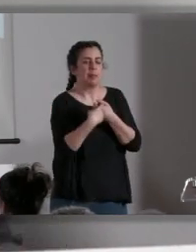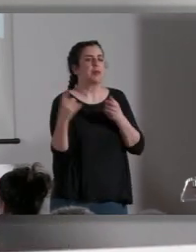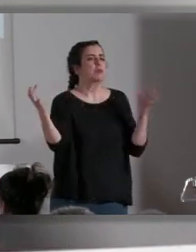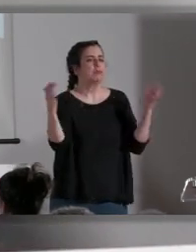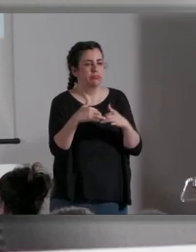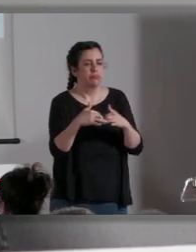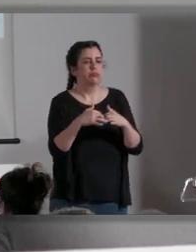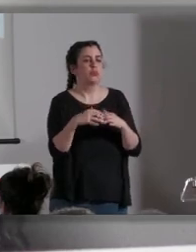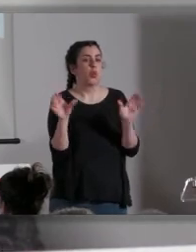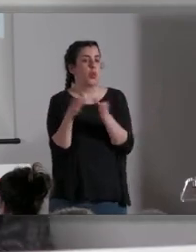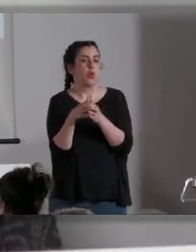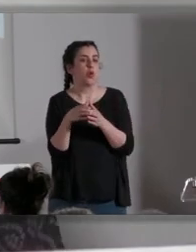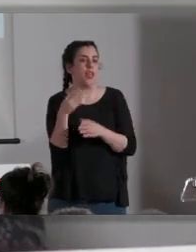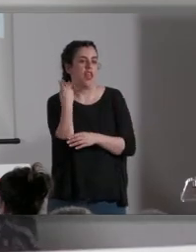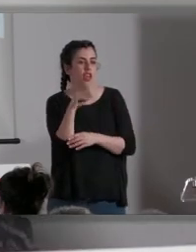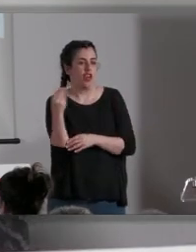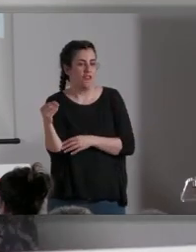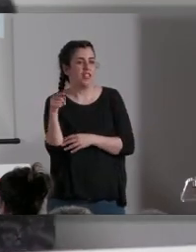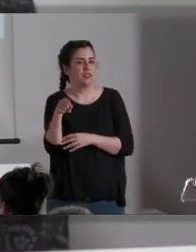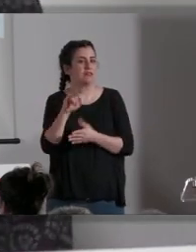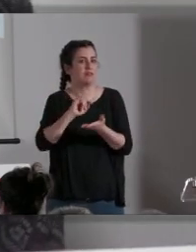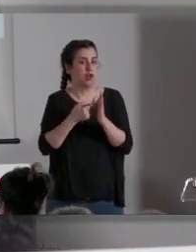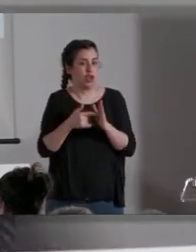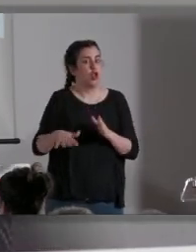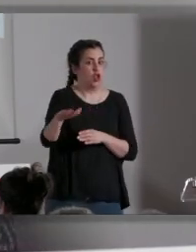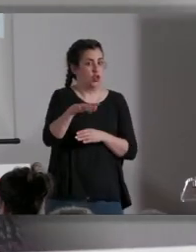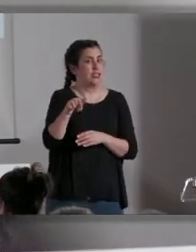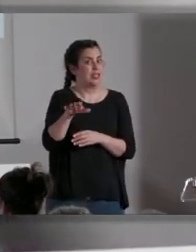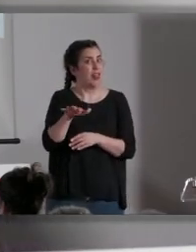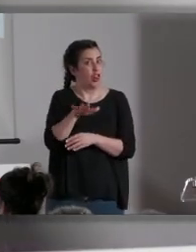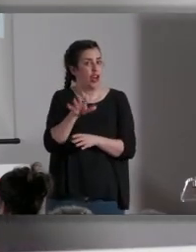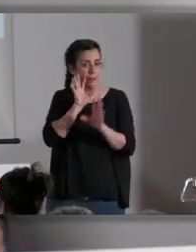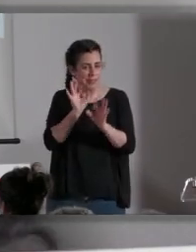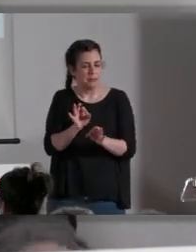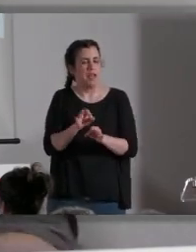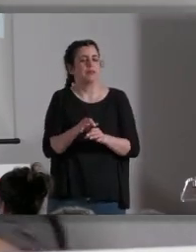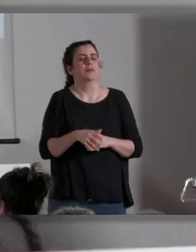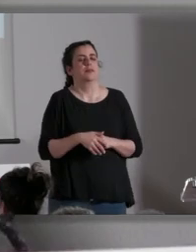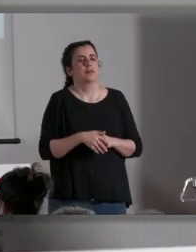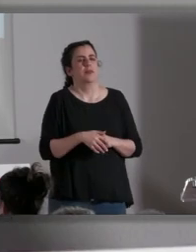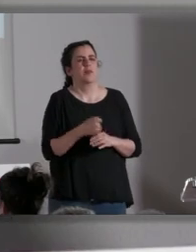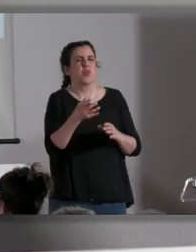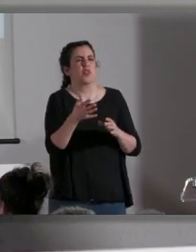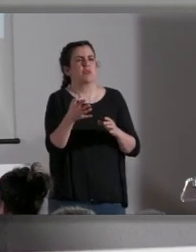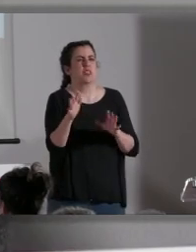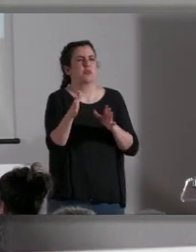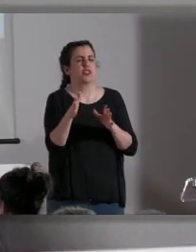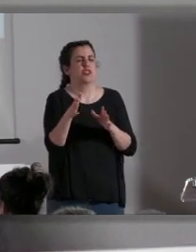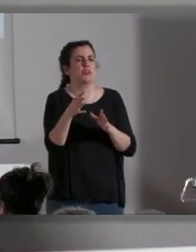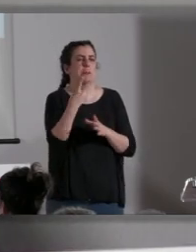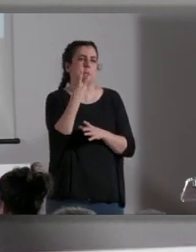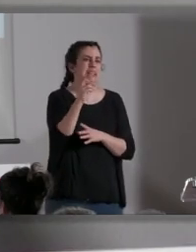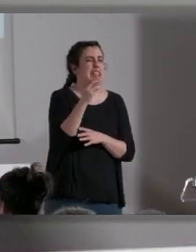Iriberri, que es donde tenemos el primer proyecto. bueno, cerca de 20 jóvenes en edad